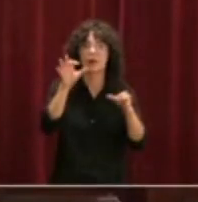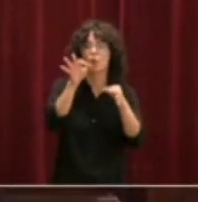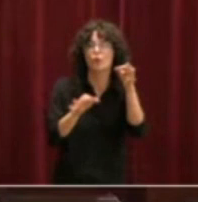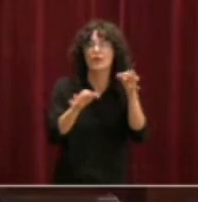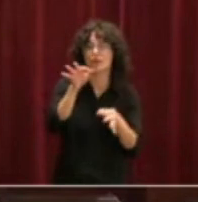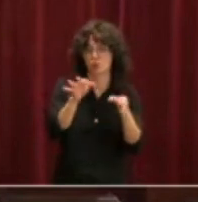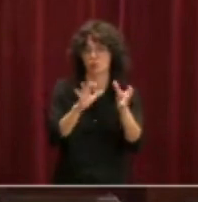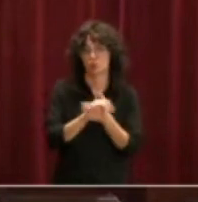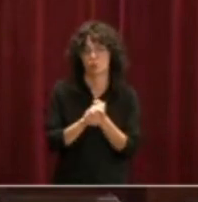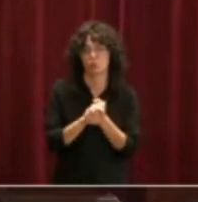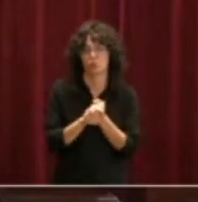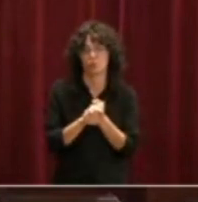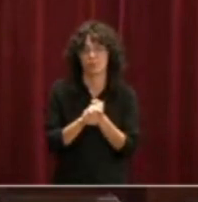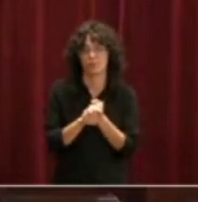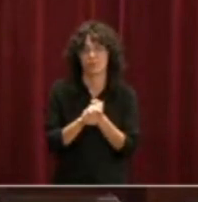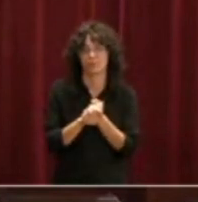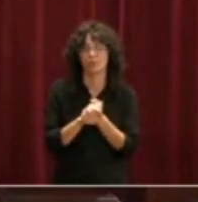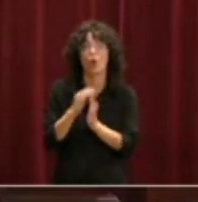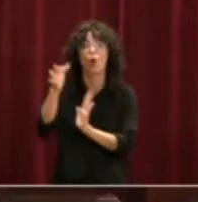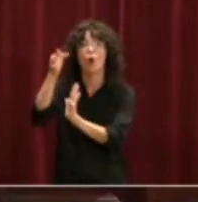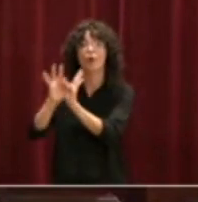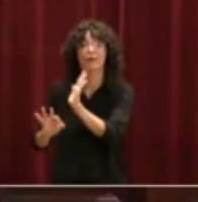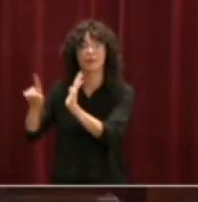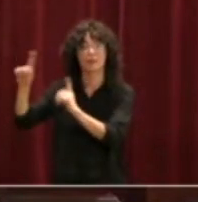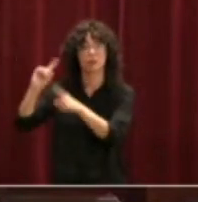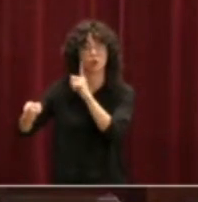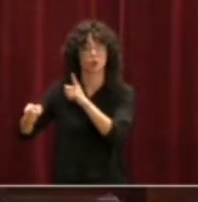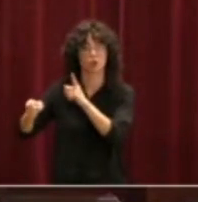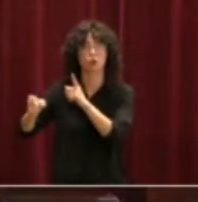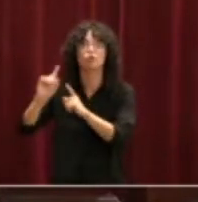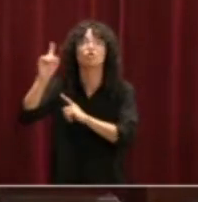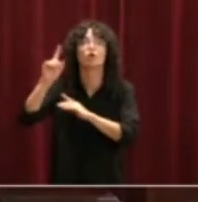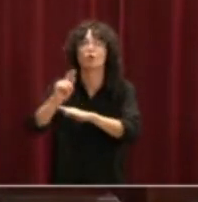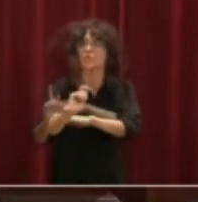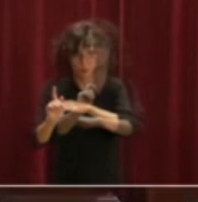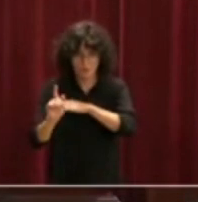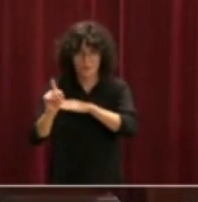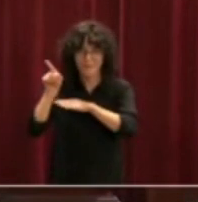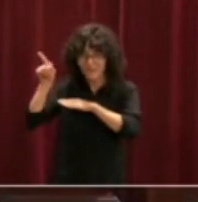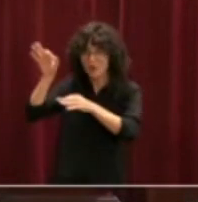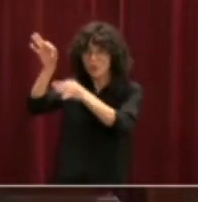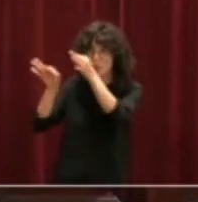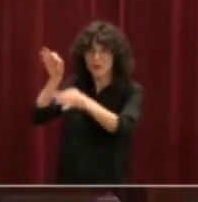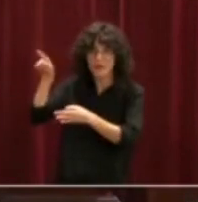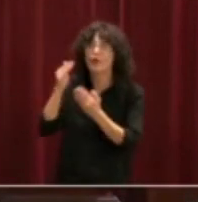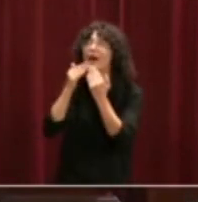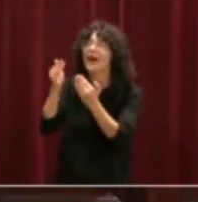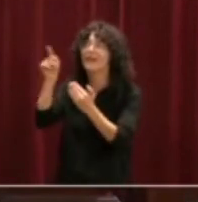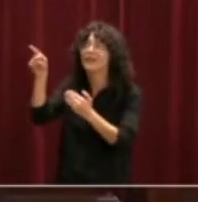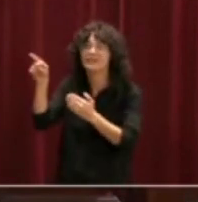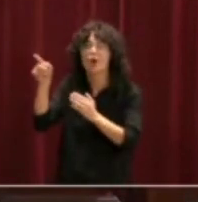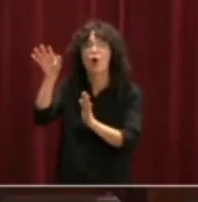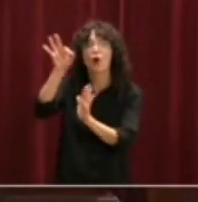jurídico no solo es un instrumento es que es el instrumento si no tenemos un ordenamiento